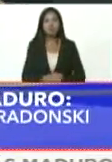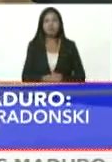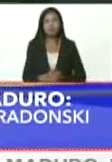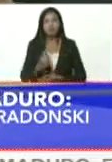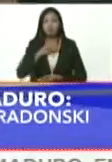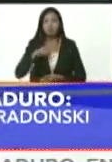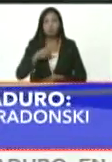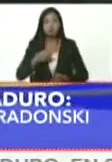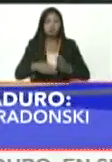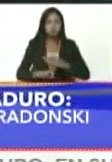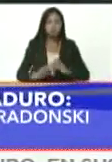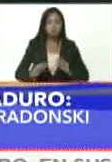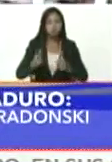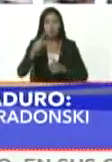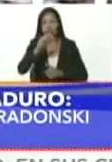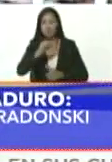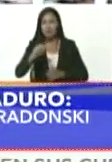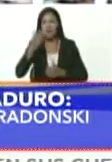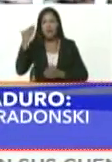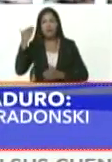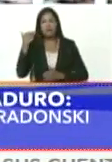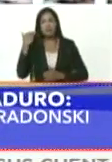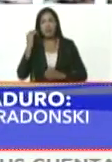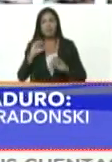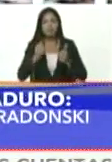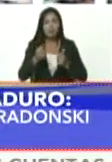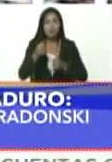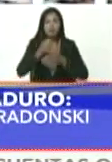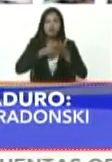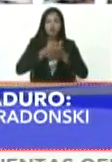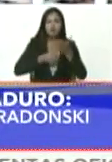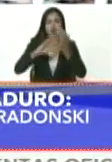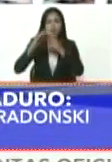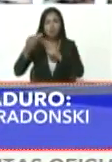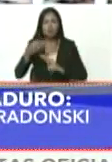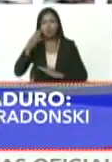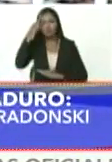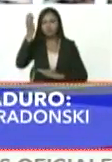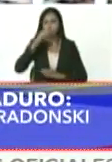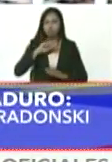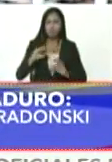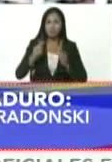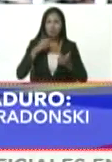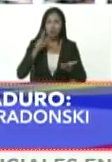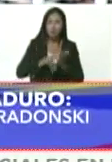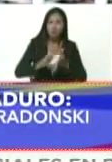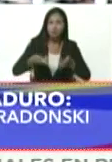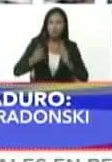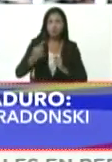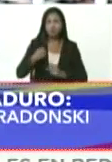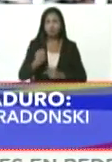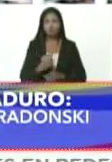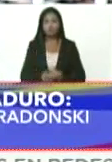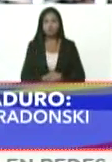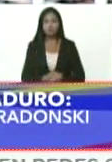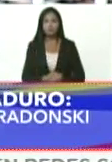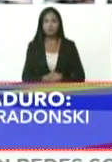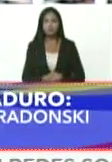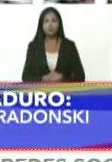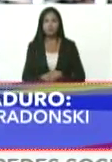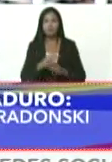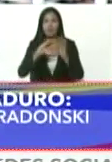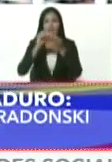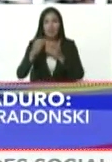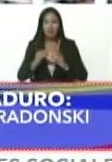Nosotros arrancamos hace unas semanas atrás, unos meses, la ofensiva comunal. Y yo autoricé la